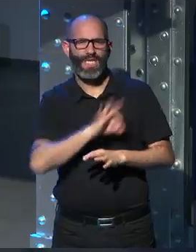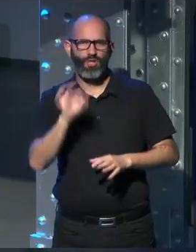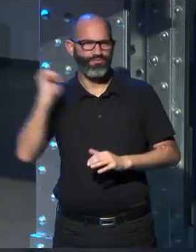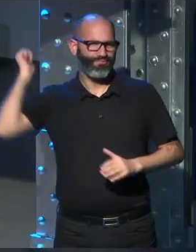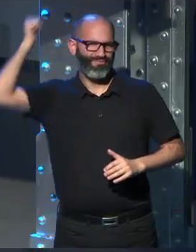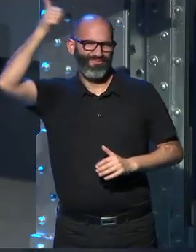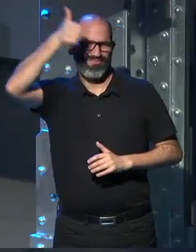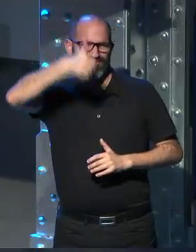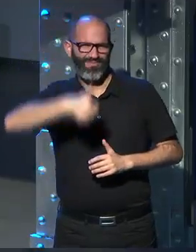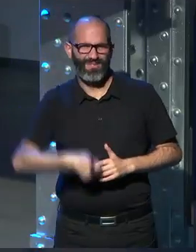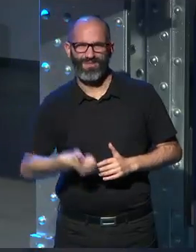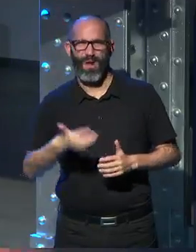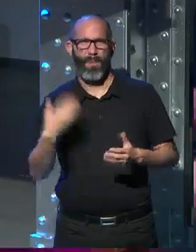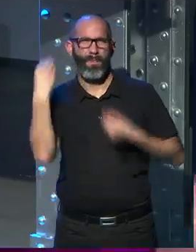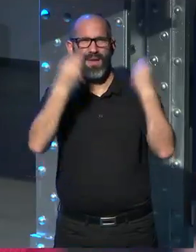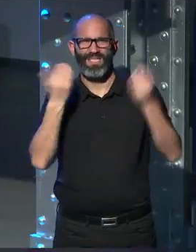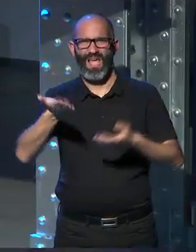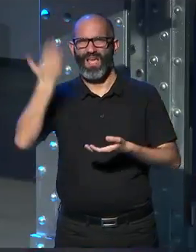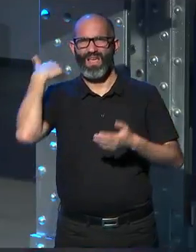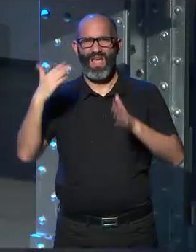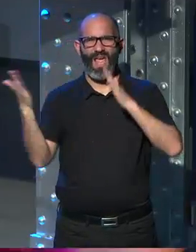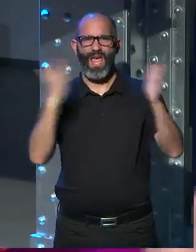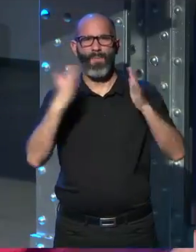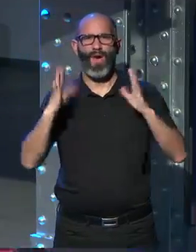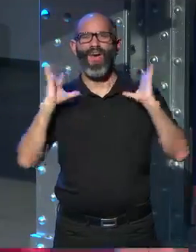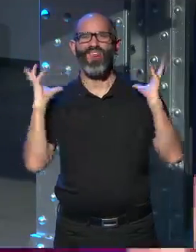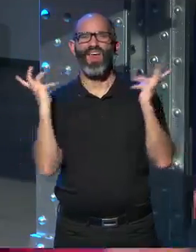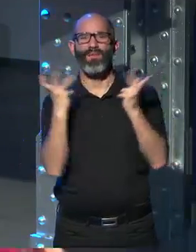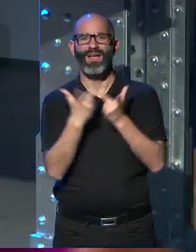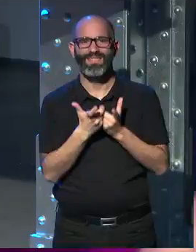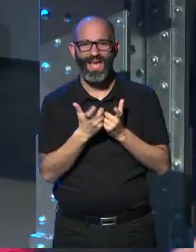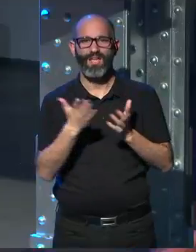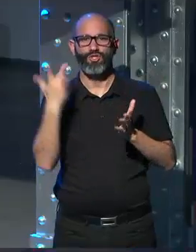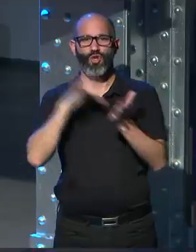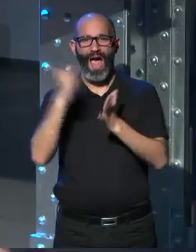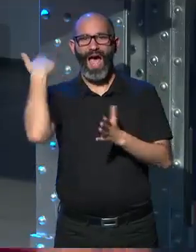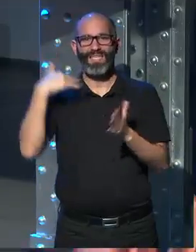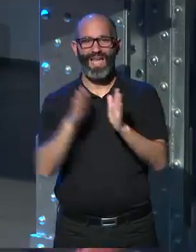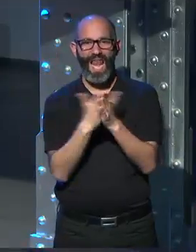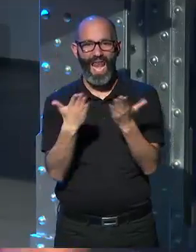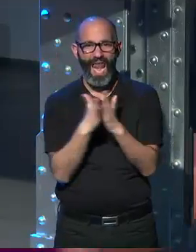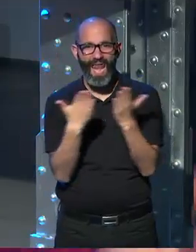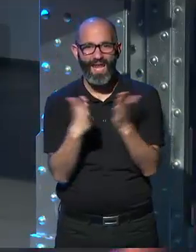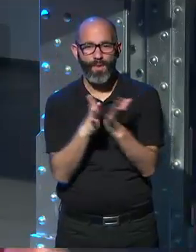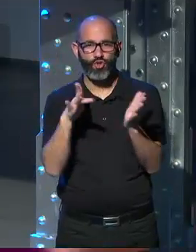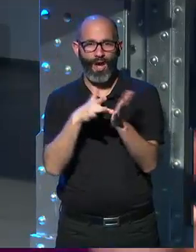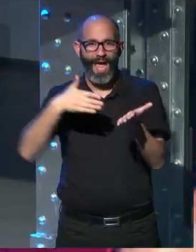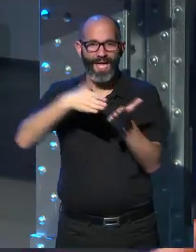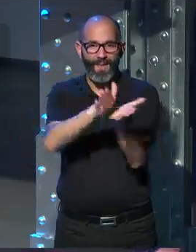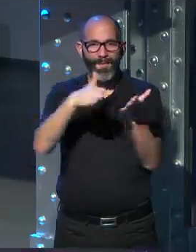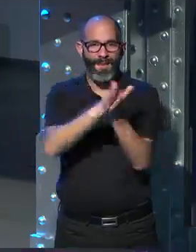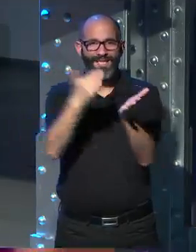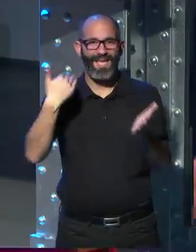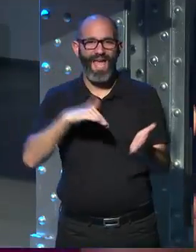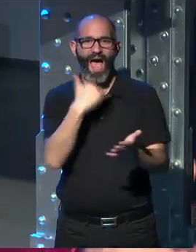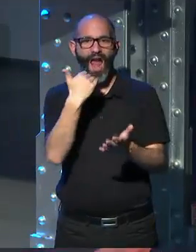incluso remontarnos a la época de Cervantes, cuando los libros, la imprenta ya es algo